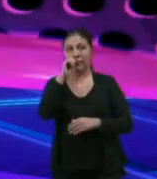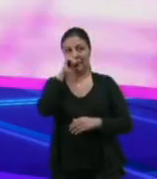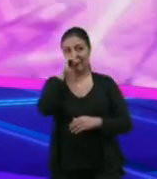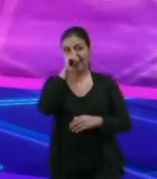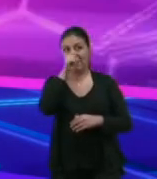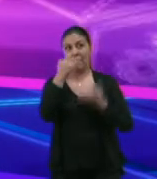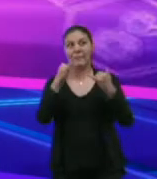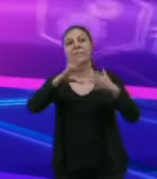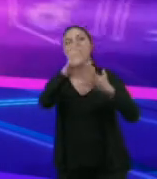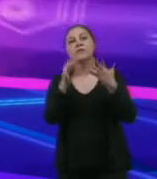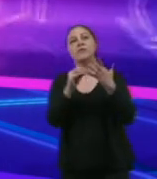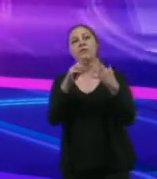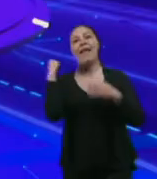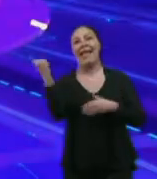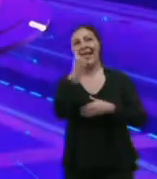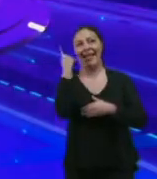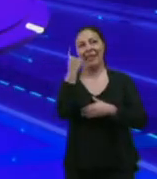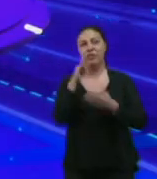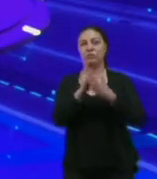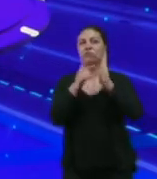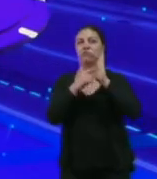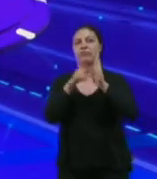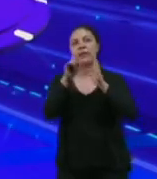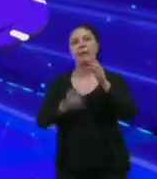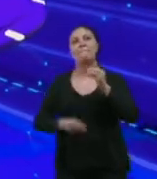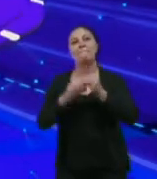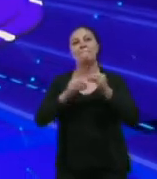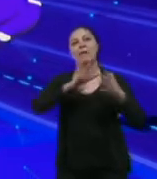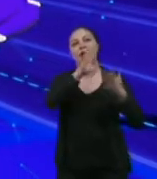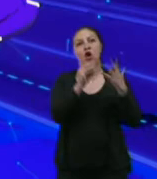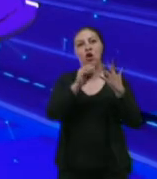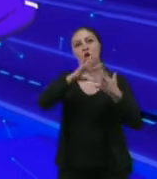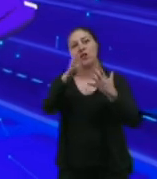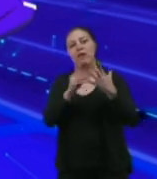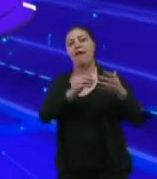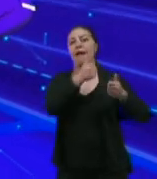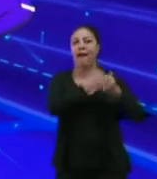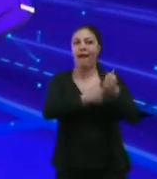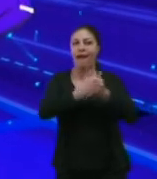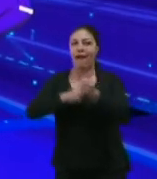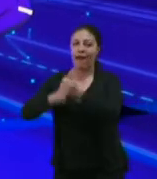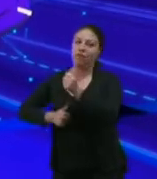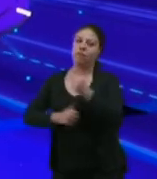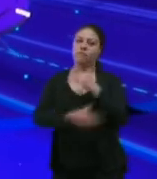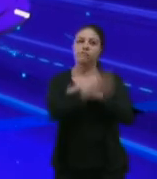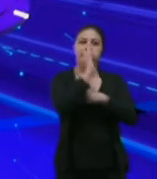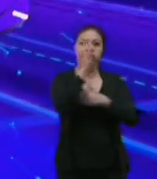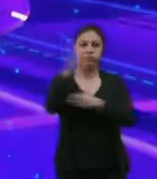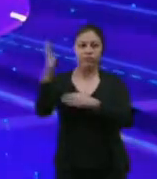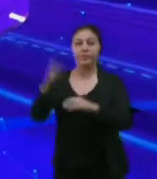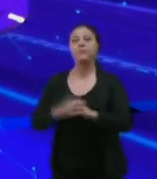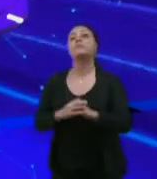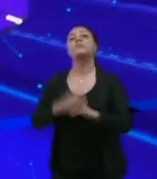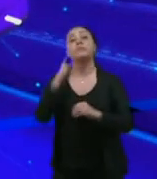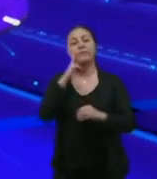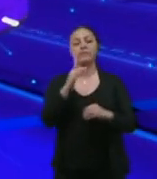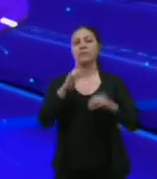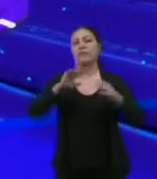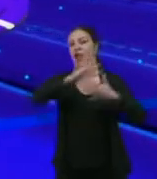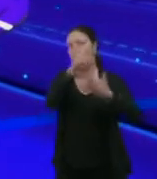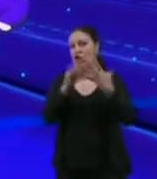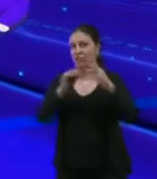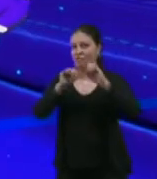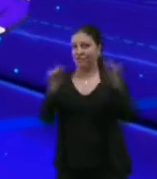y después voy a sacar conclusiones de cada una de las charlas entonces bueno las conclusiones generales podemos decir que